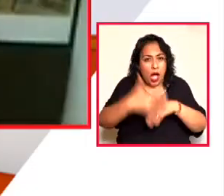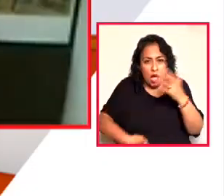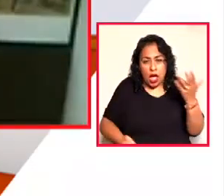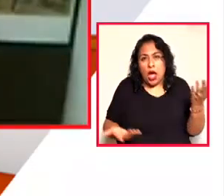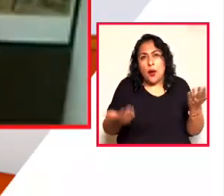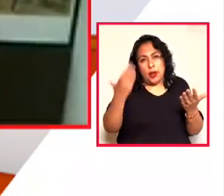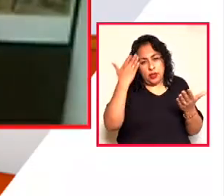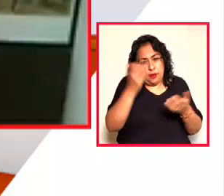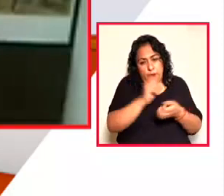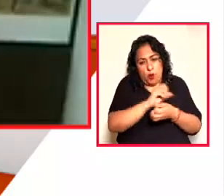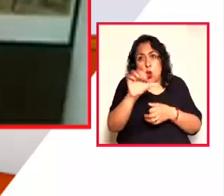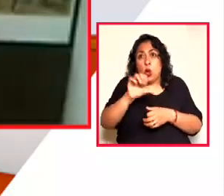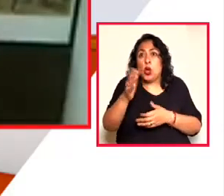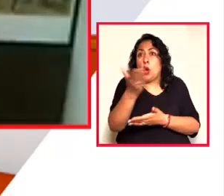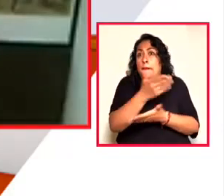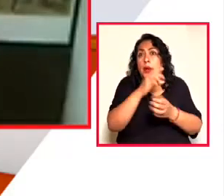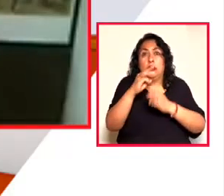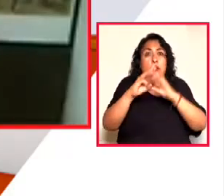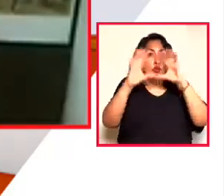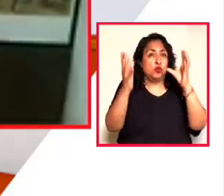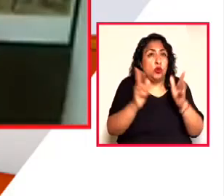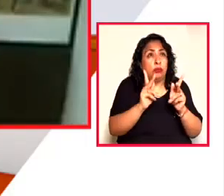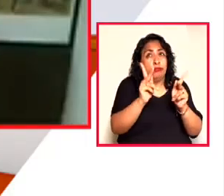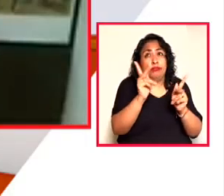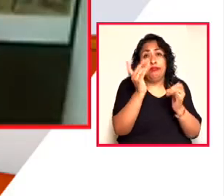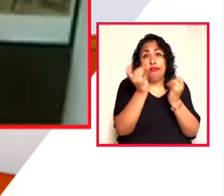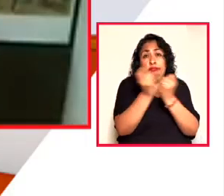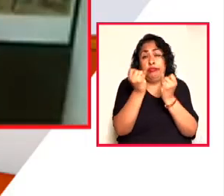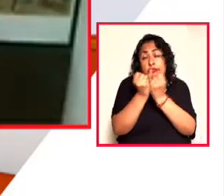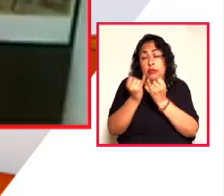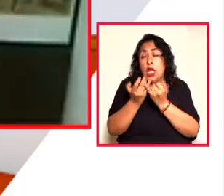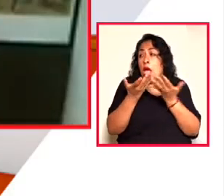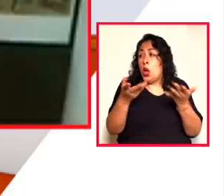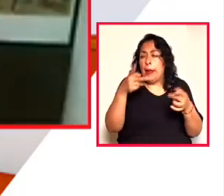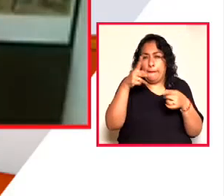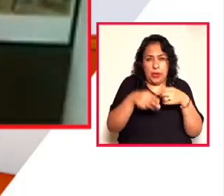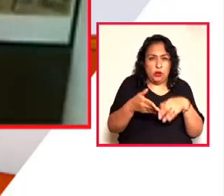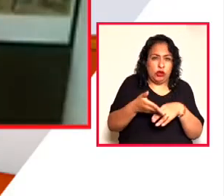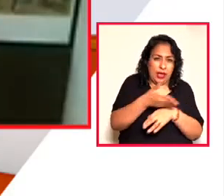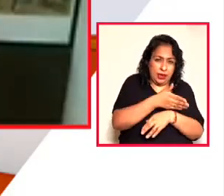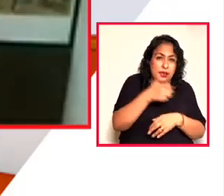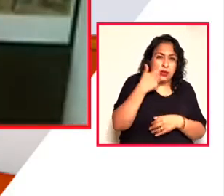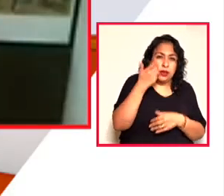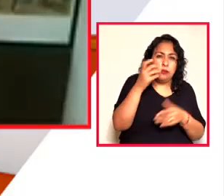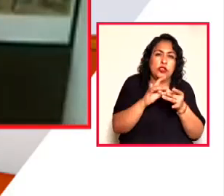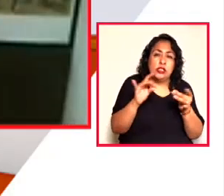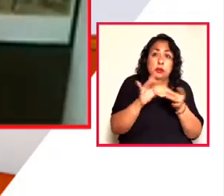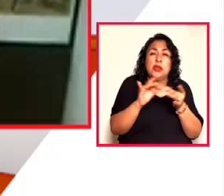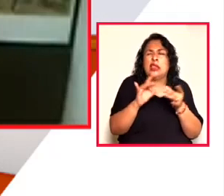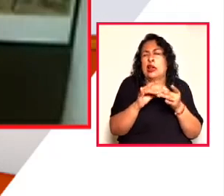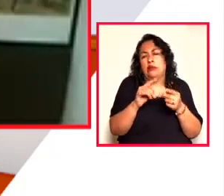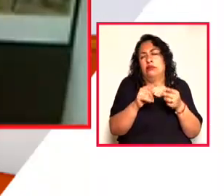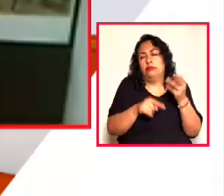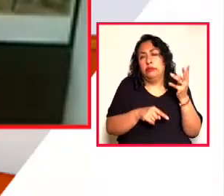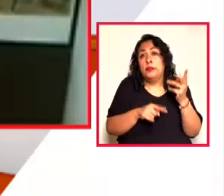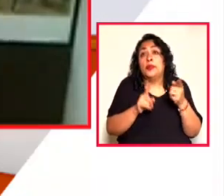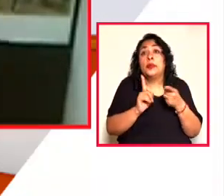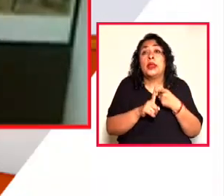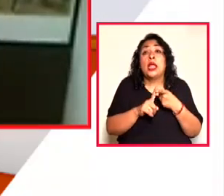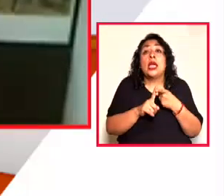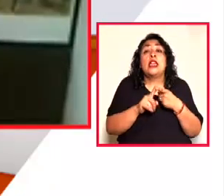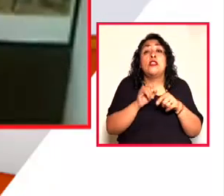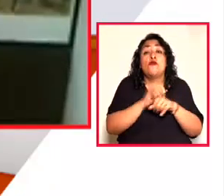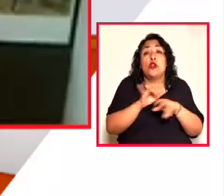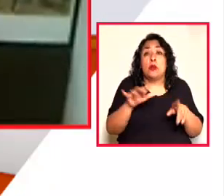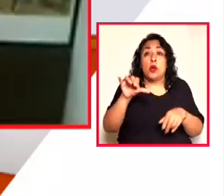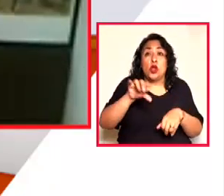compartimos hoy en todo el mundo. Bueno, vamos a hacer una pausa. Antes de ella queremos comentarle un par de cosas. Primero, les informamos que el día de hoy